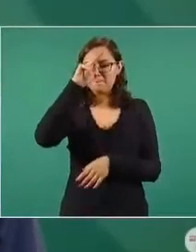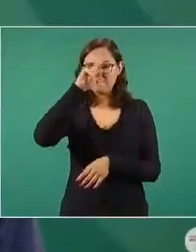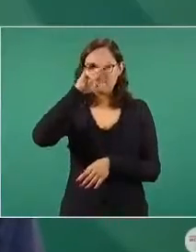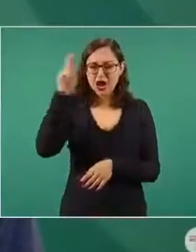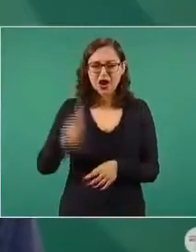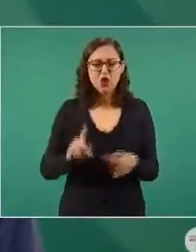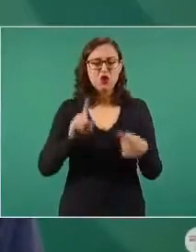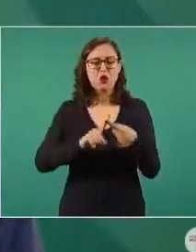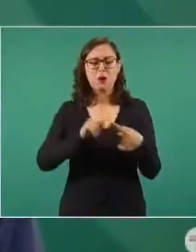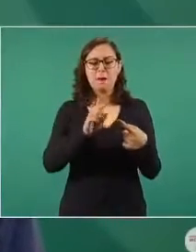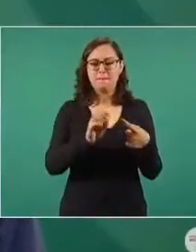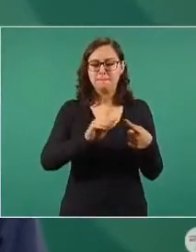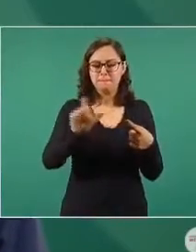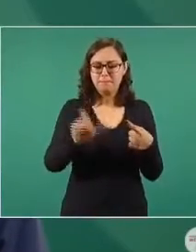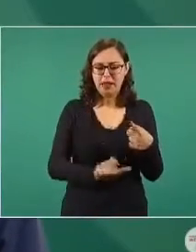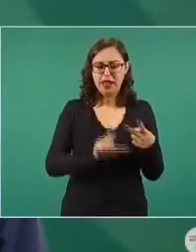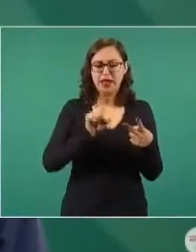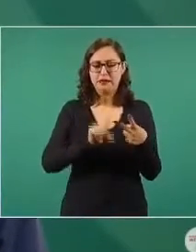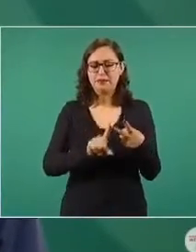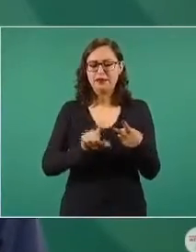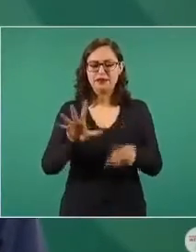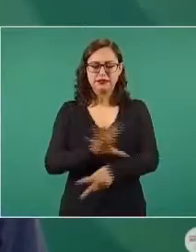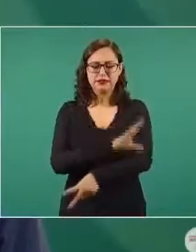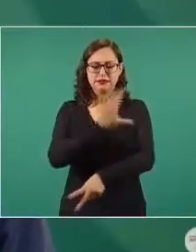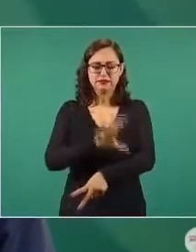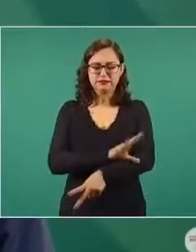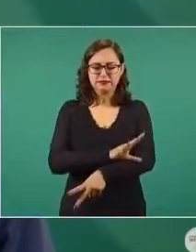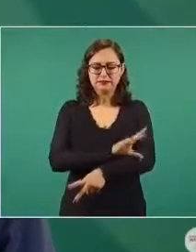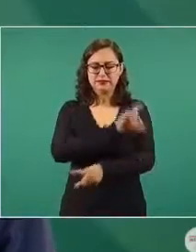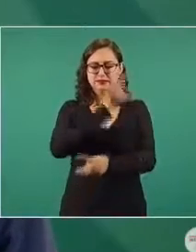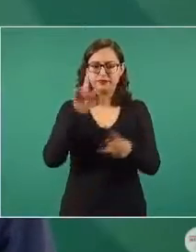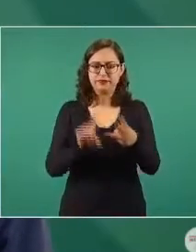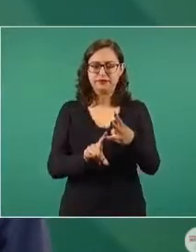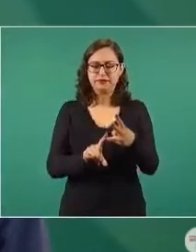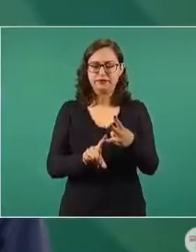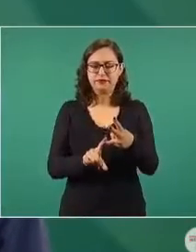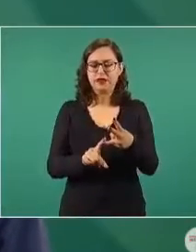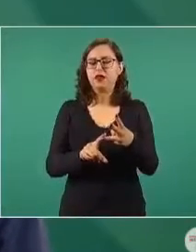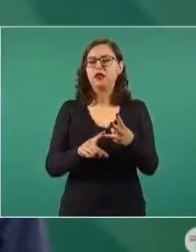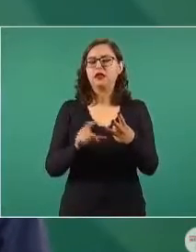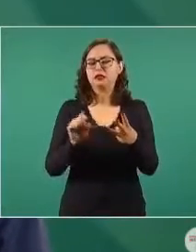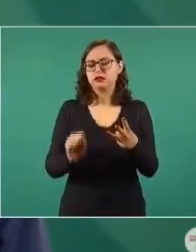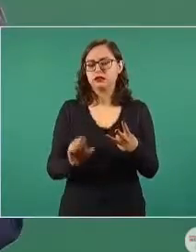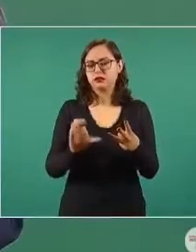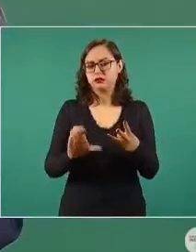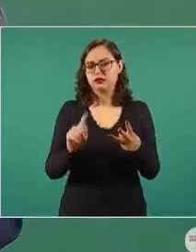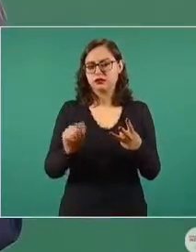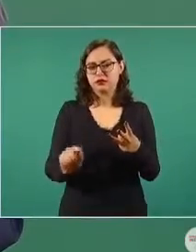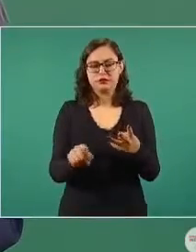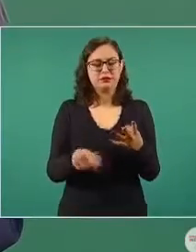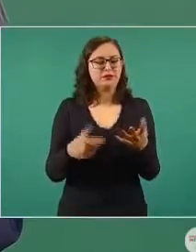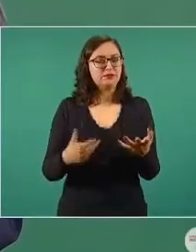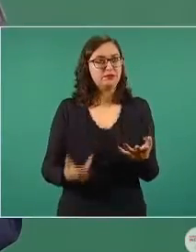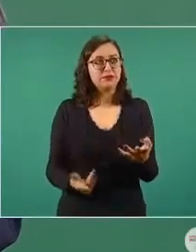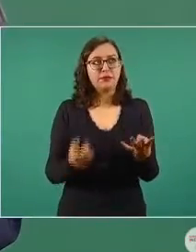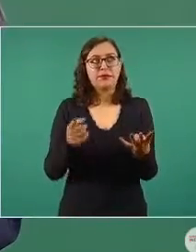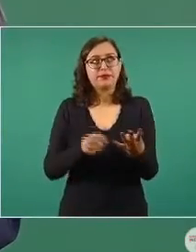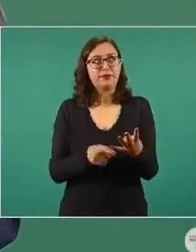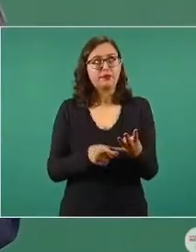en Pemex, en la industria eléctrica, en comunicaciones, bueno,